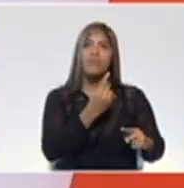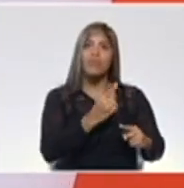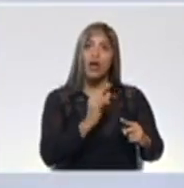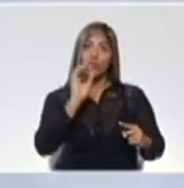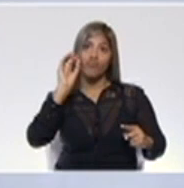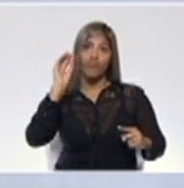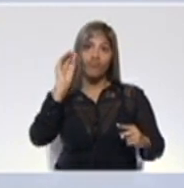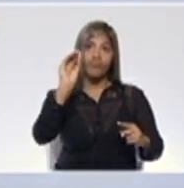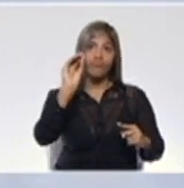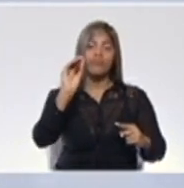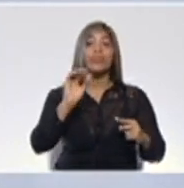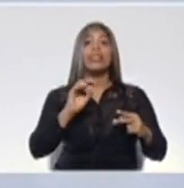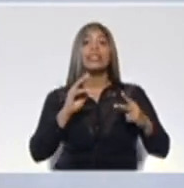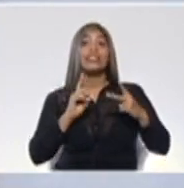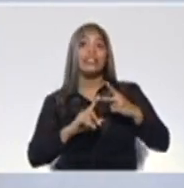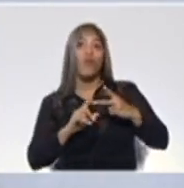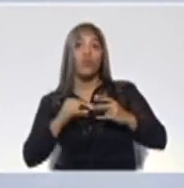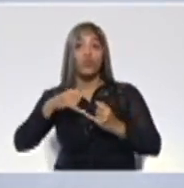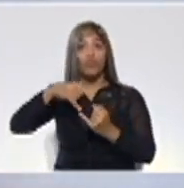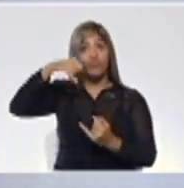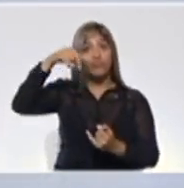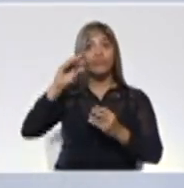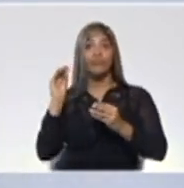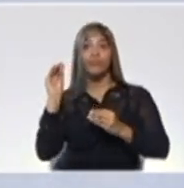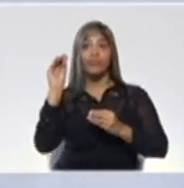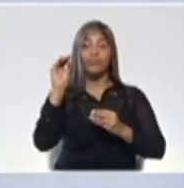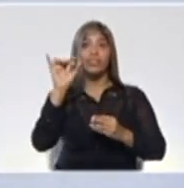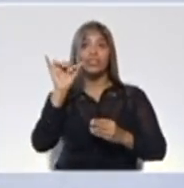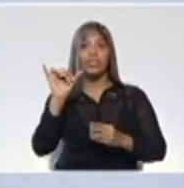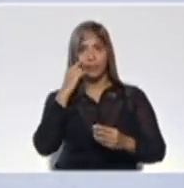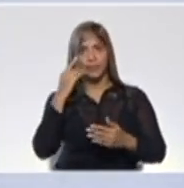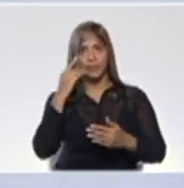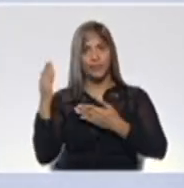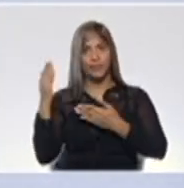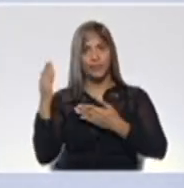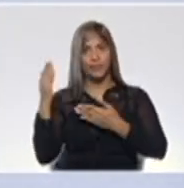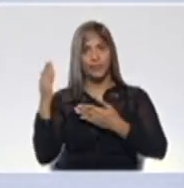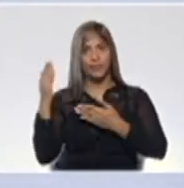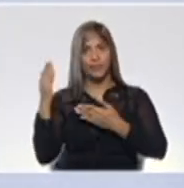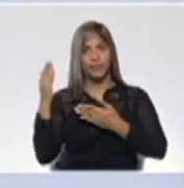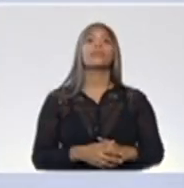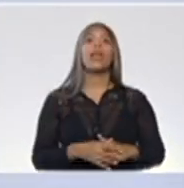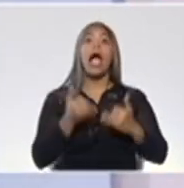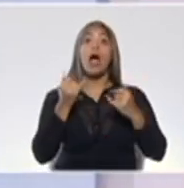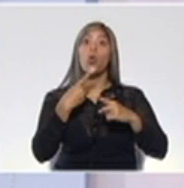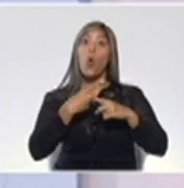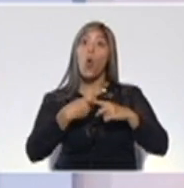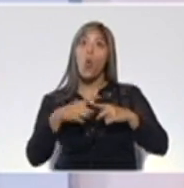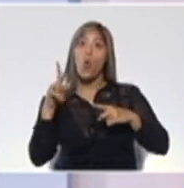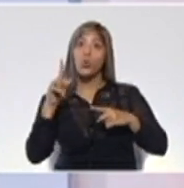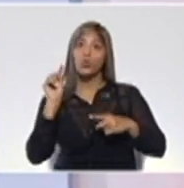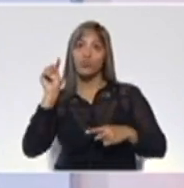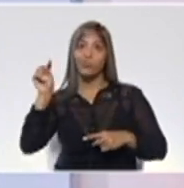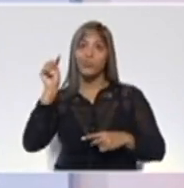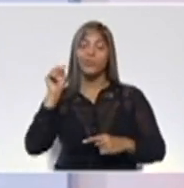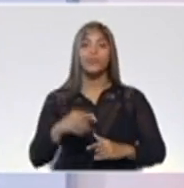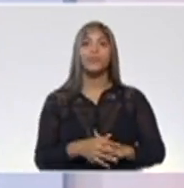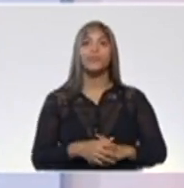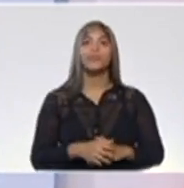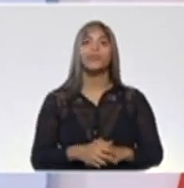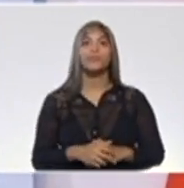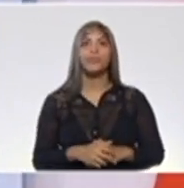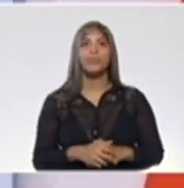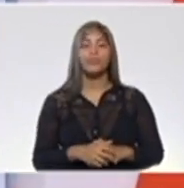y la segunda en Y, menos 2, 3. Aquí ya tenemos el punto menos 2, 3. Vamos a hacer otro punto, el